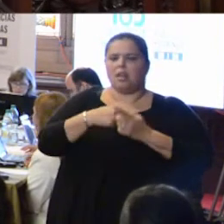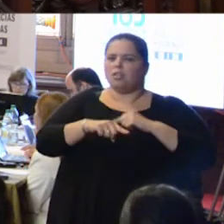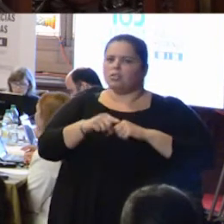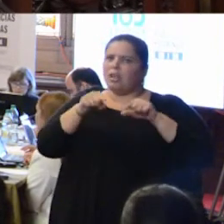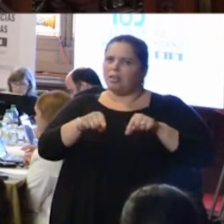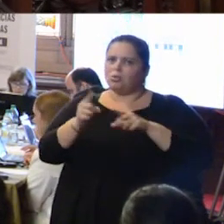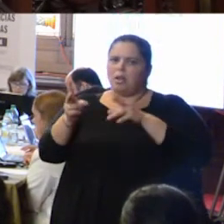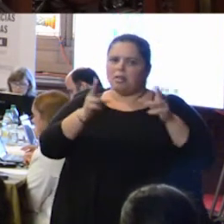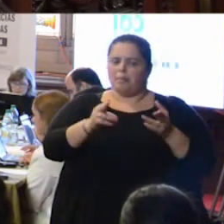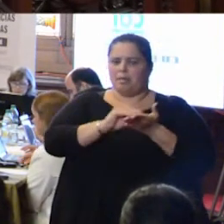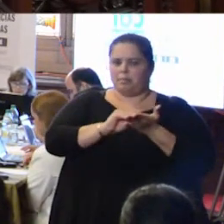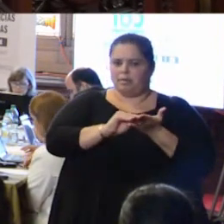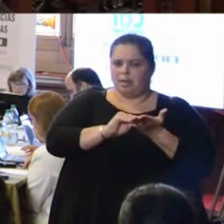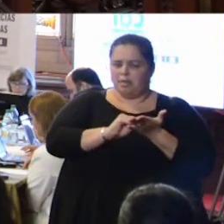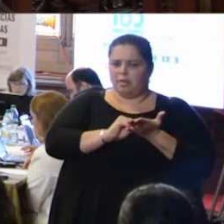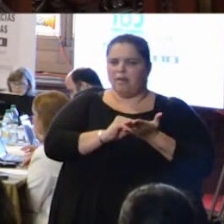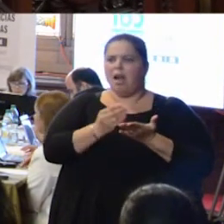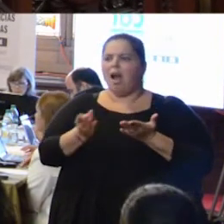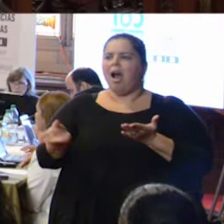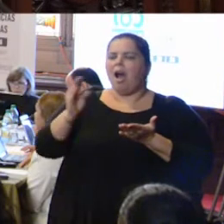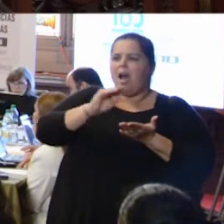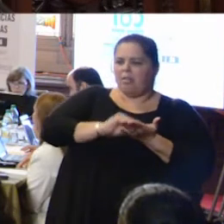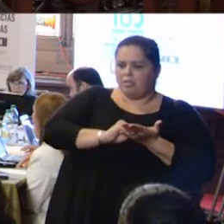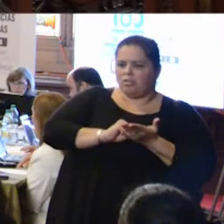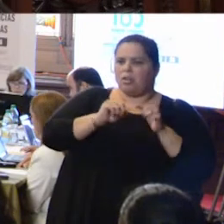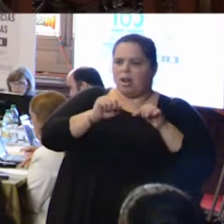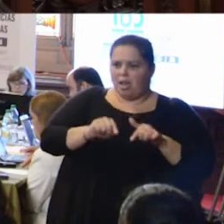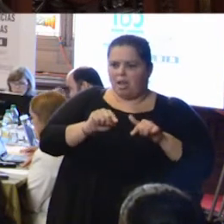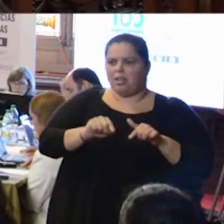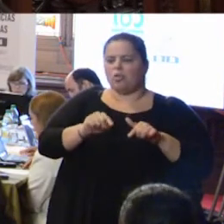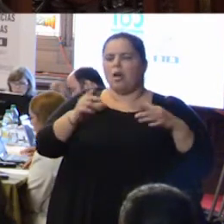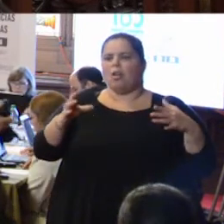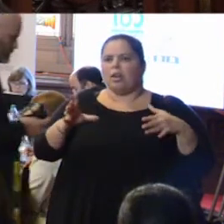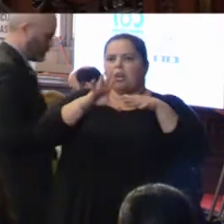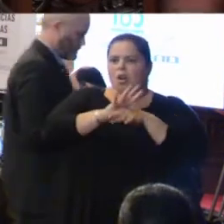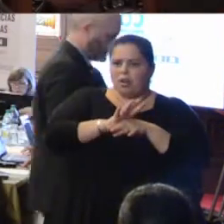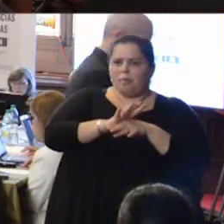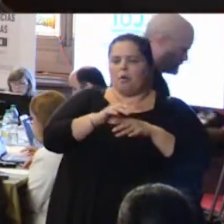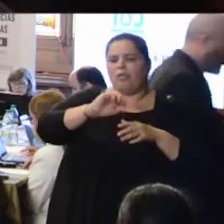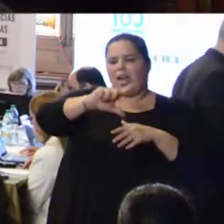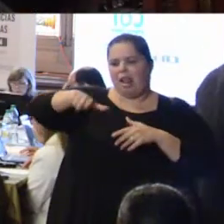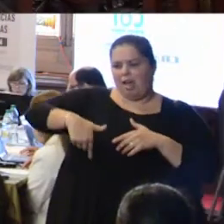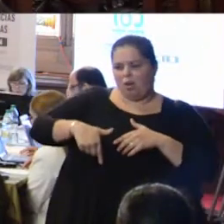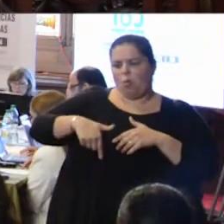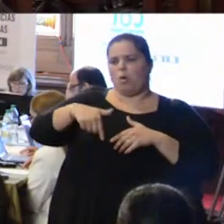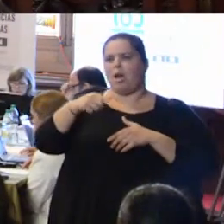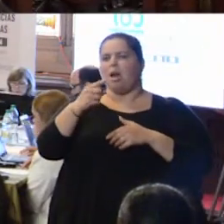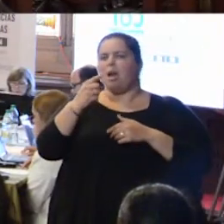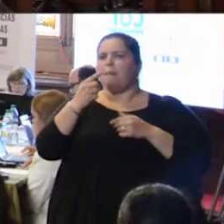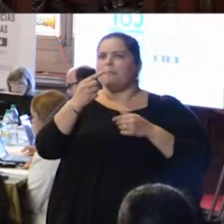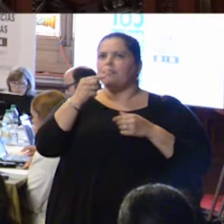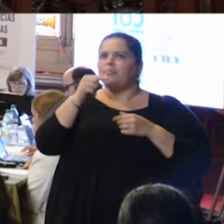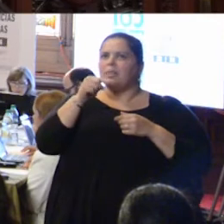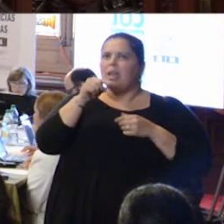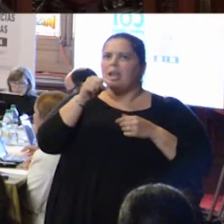administrativa. Adicional a esto, en cuanto a lo que corresponde a la laguna de Matuzagaratí, el Ministerio de Ambiente, el 30 de diciembre